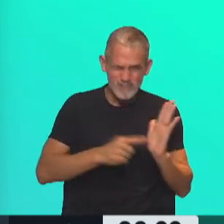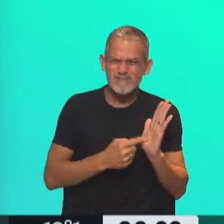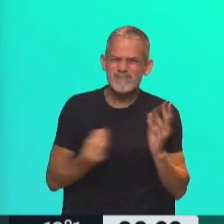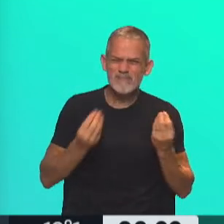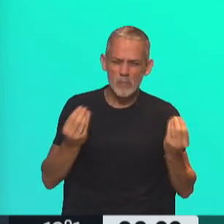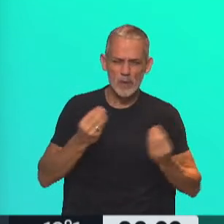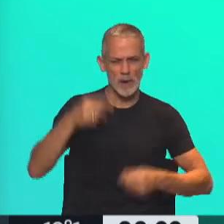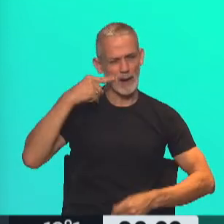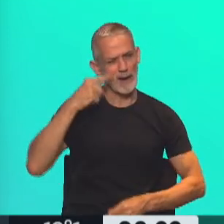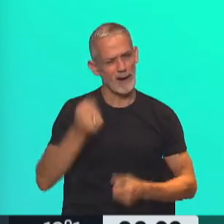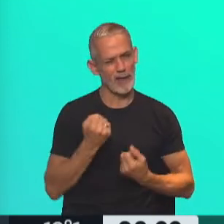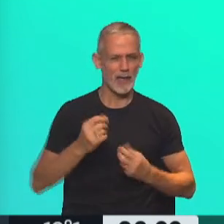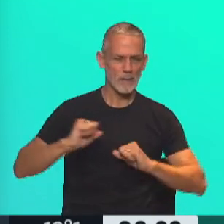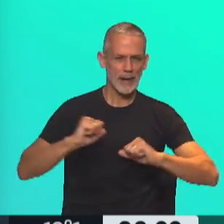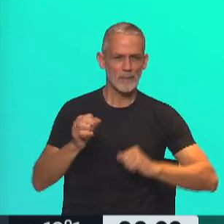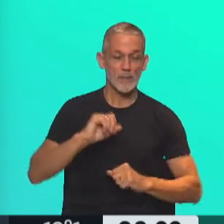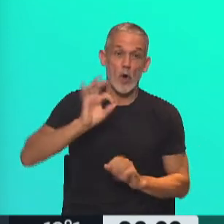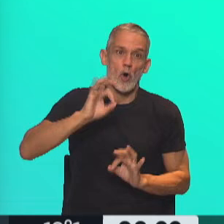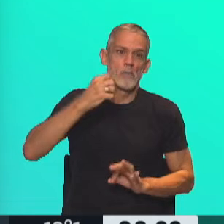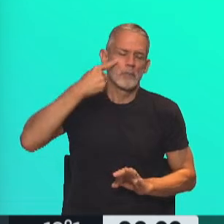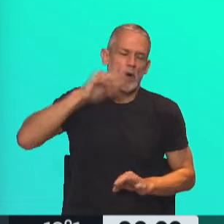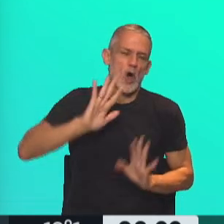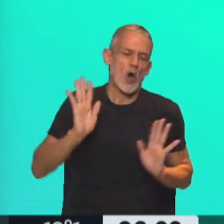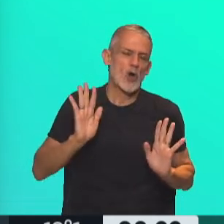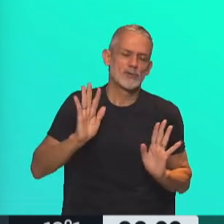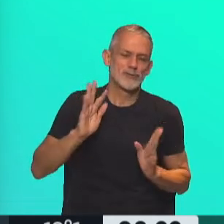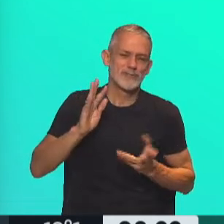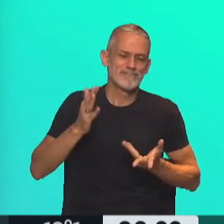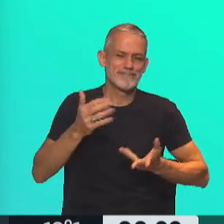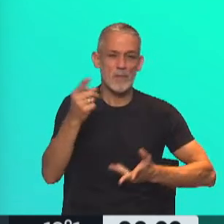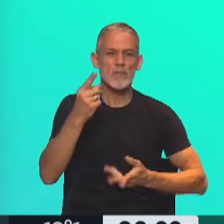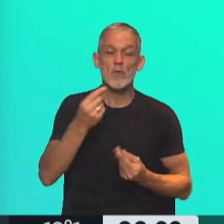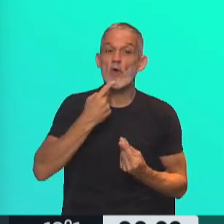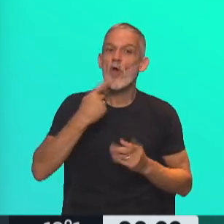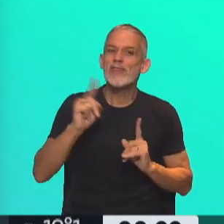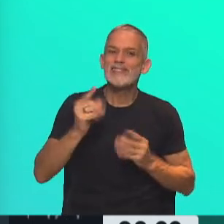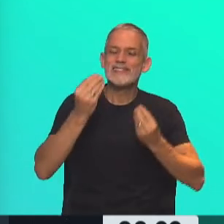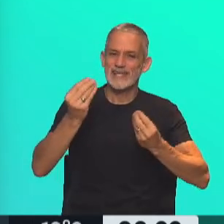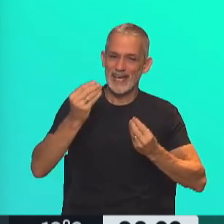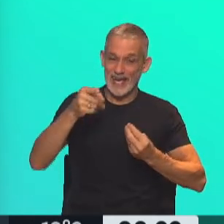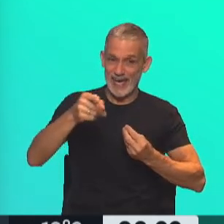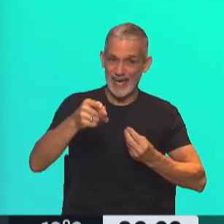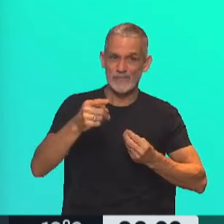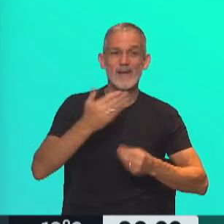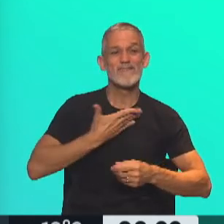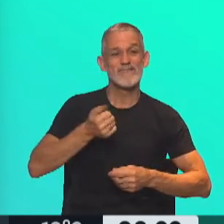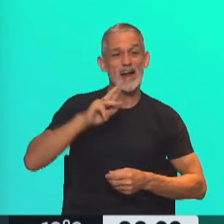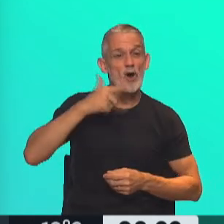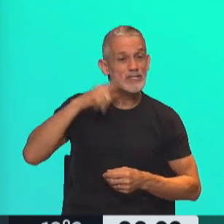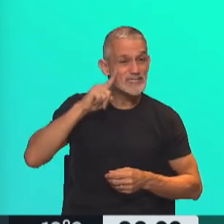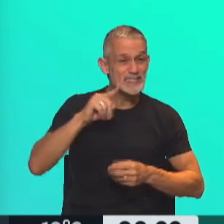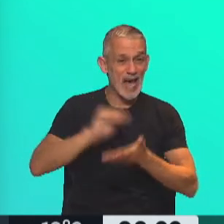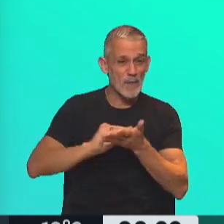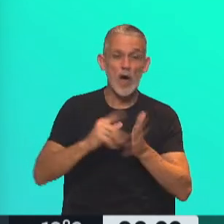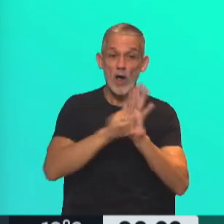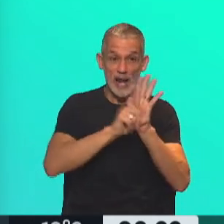con intencionalidad o con desconocimiento no hace referencia precisamente Fargosi a que la